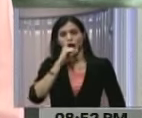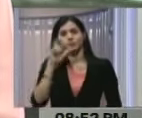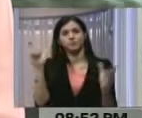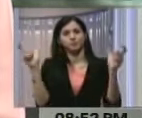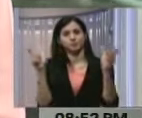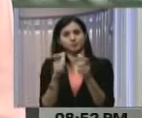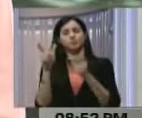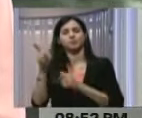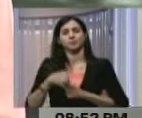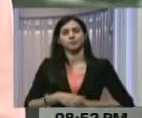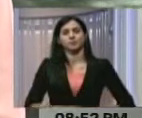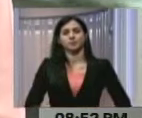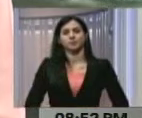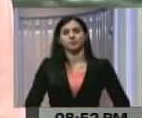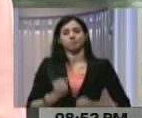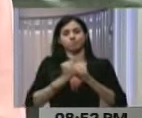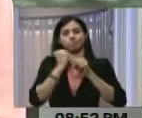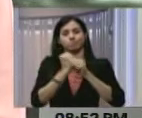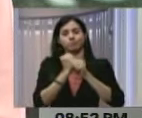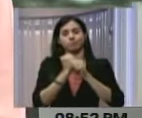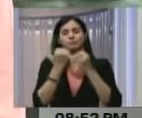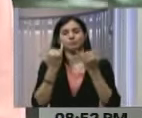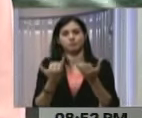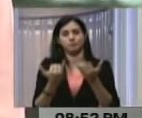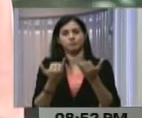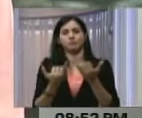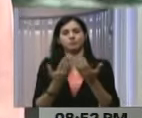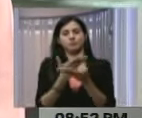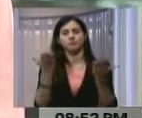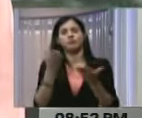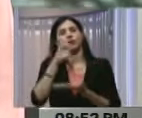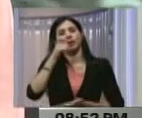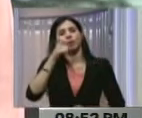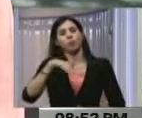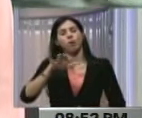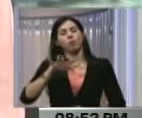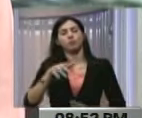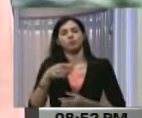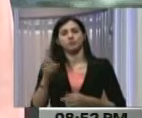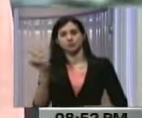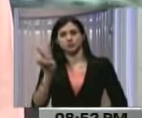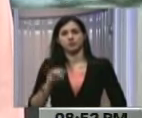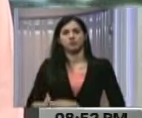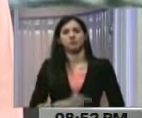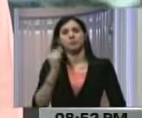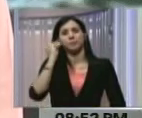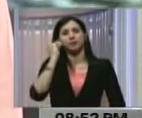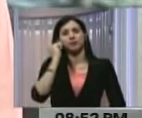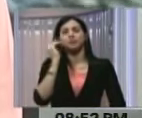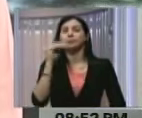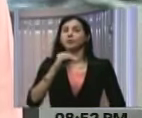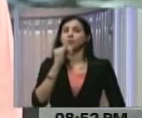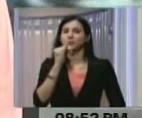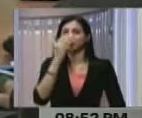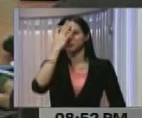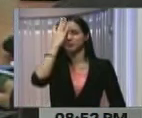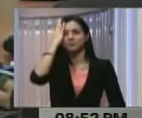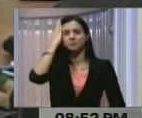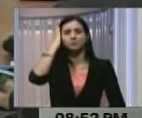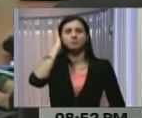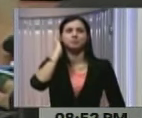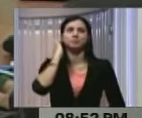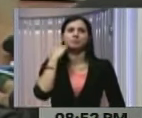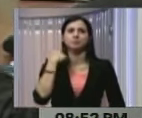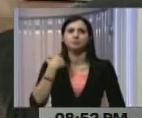sosteniendo una reunión de trabajo y de inmediato se va a dirigir al país. Allí se encuentra nuestra compañera María Jiménez con los detalles.